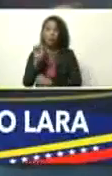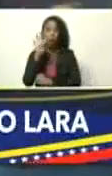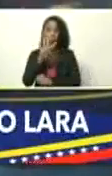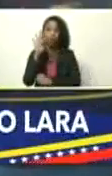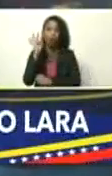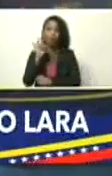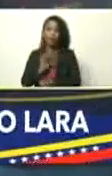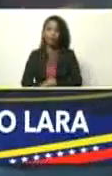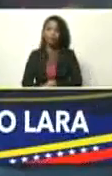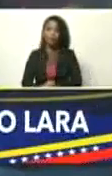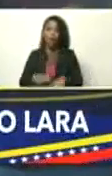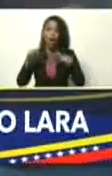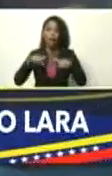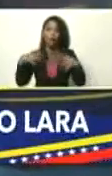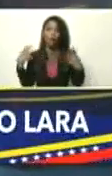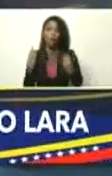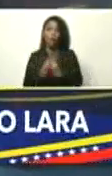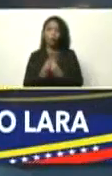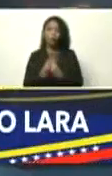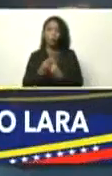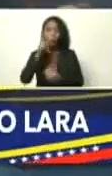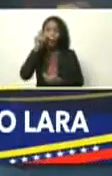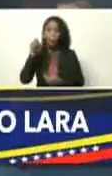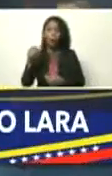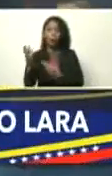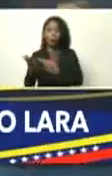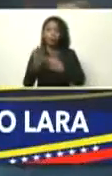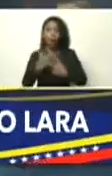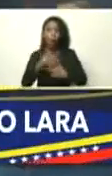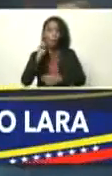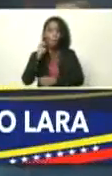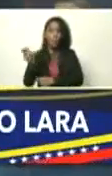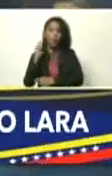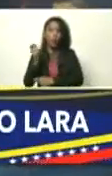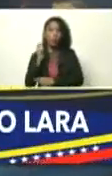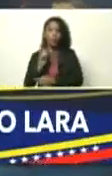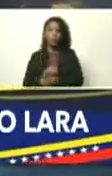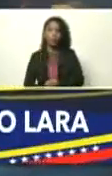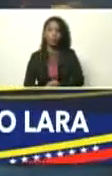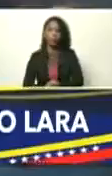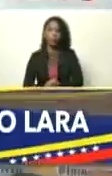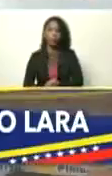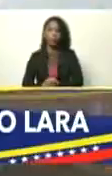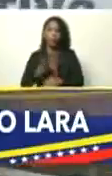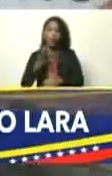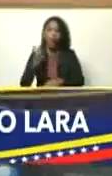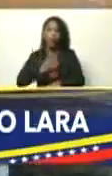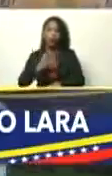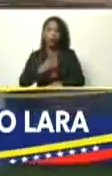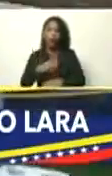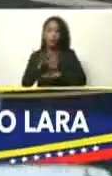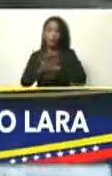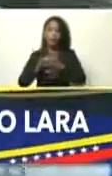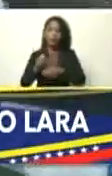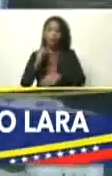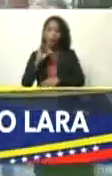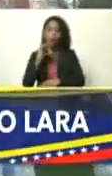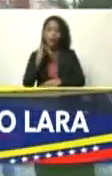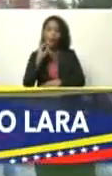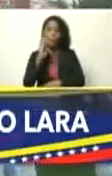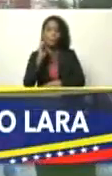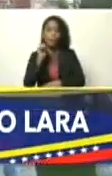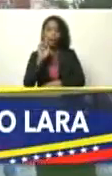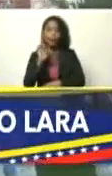4F. Aquí estoy junto a Ronald. Va a estar recibiendo hoy un financiamiento por parte de la alcaldía del municipio de Ibarren. Ya llevamos